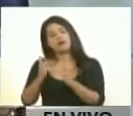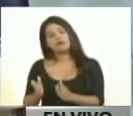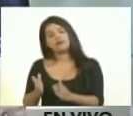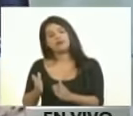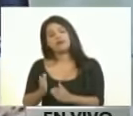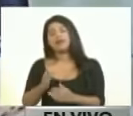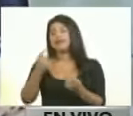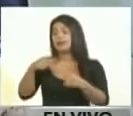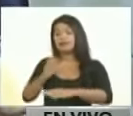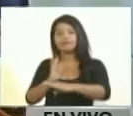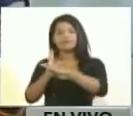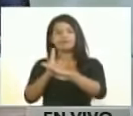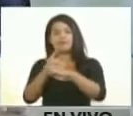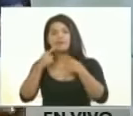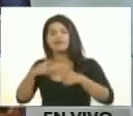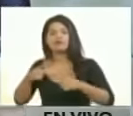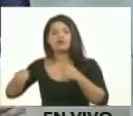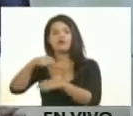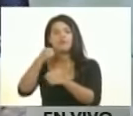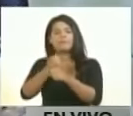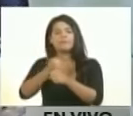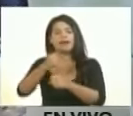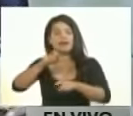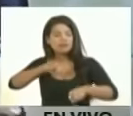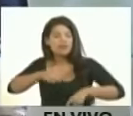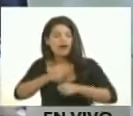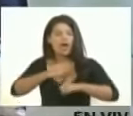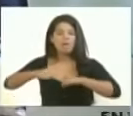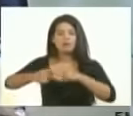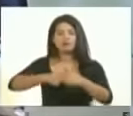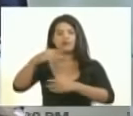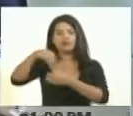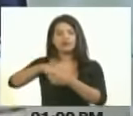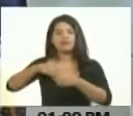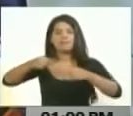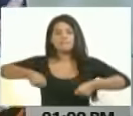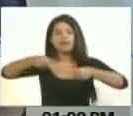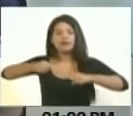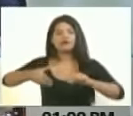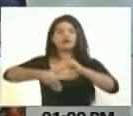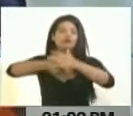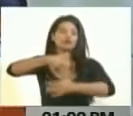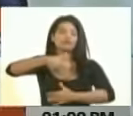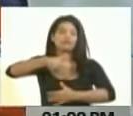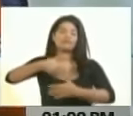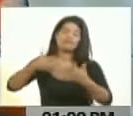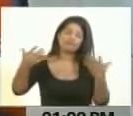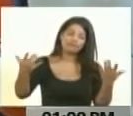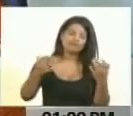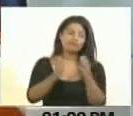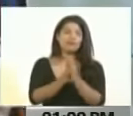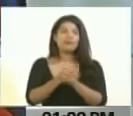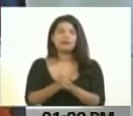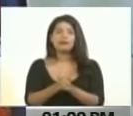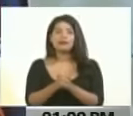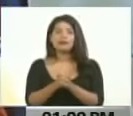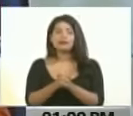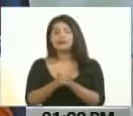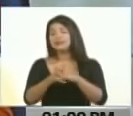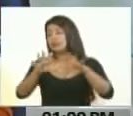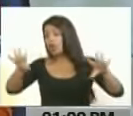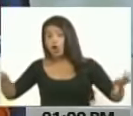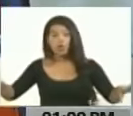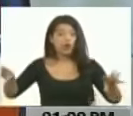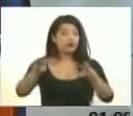para perjudicar a las clases productivas del Mercosur. De tal forma, pues, que eso ha